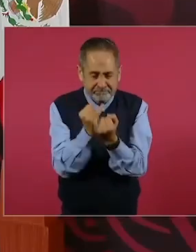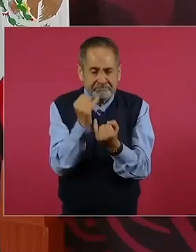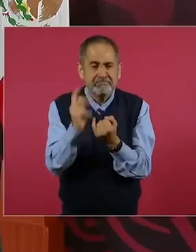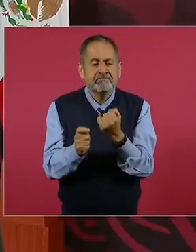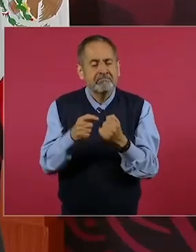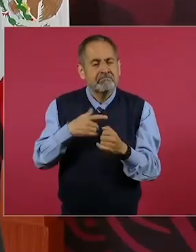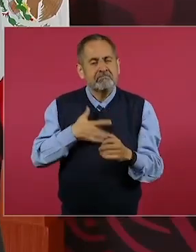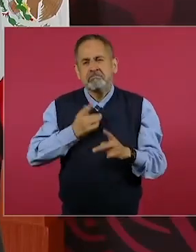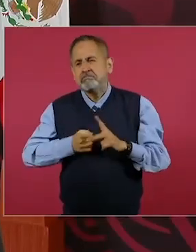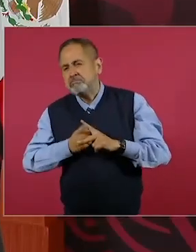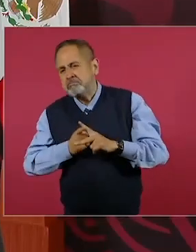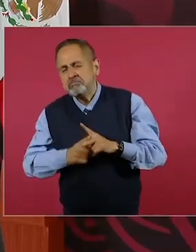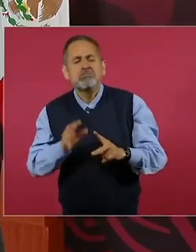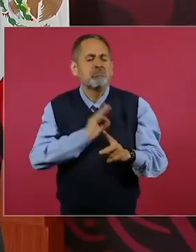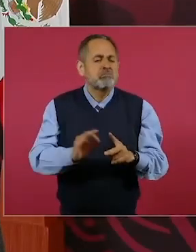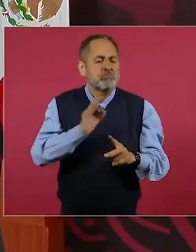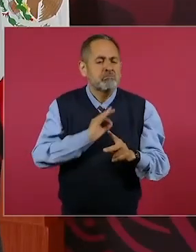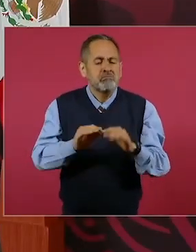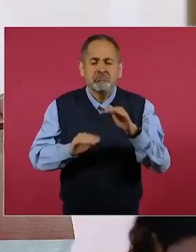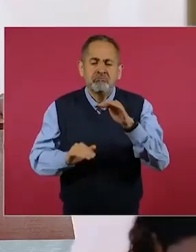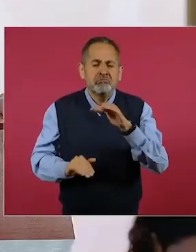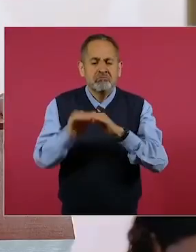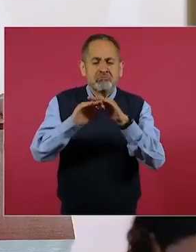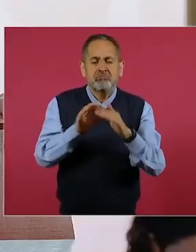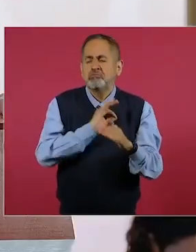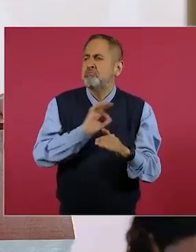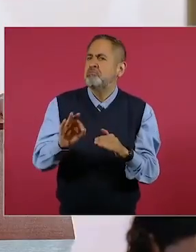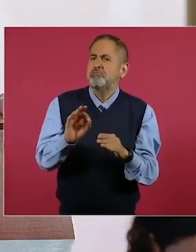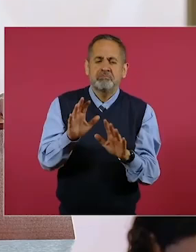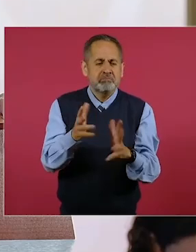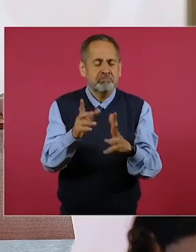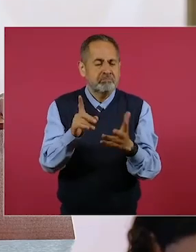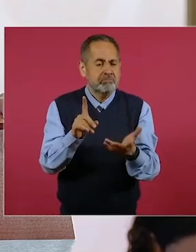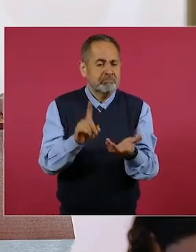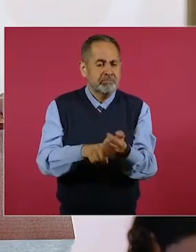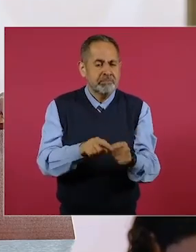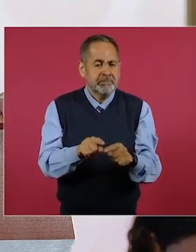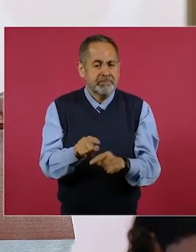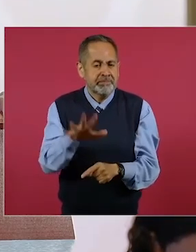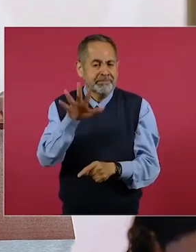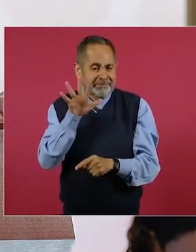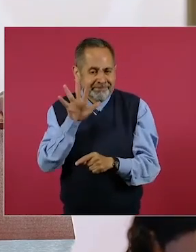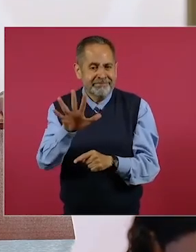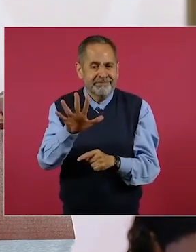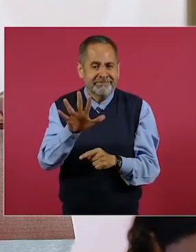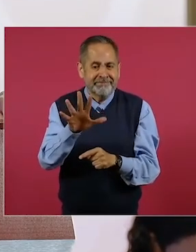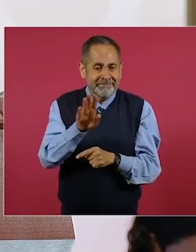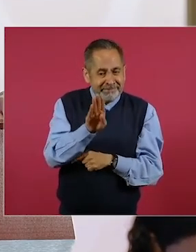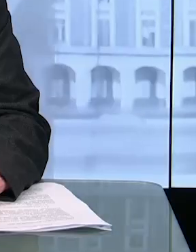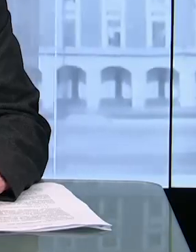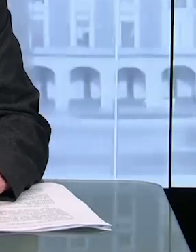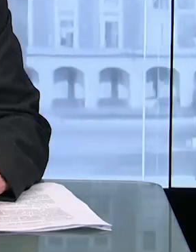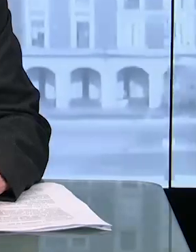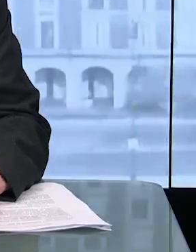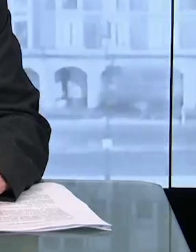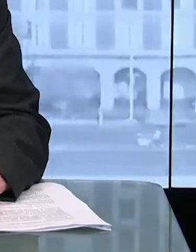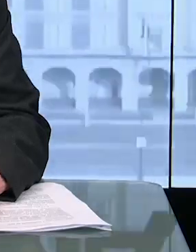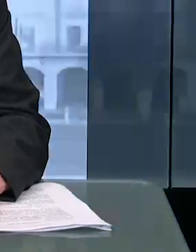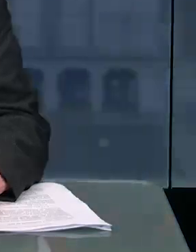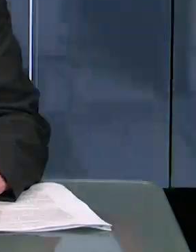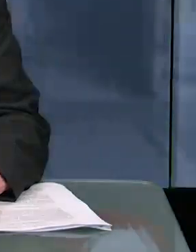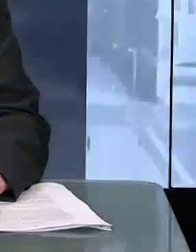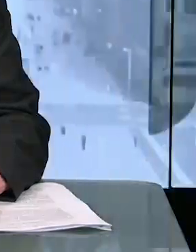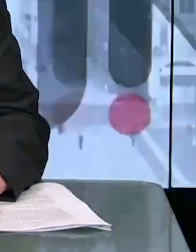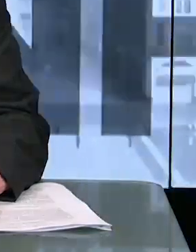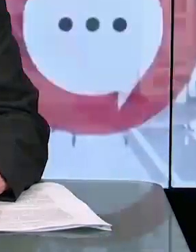proyección que tenemos acerca de los 5 billones la solidez de la